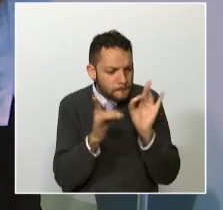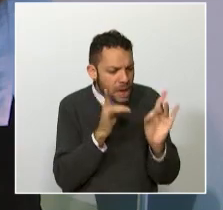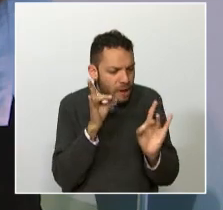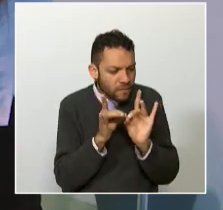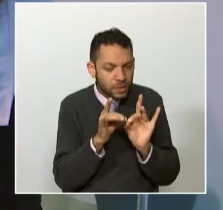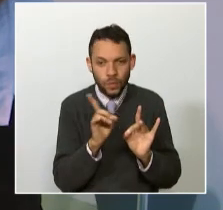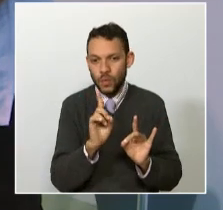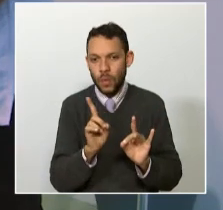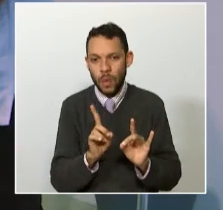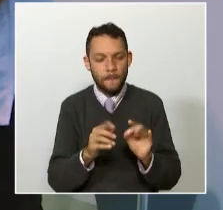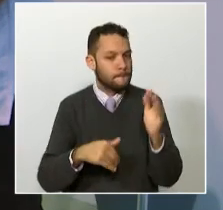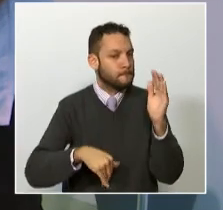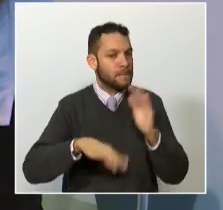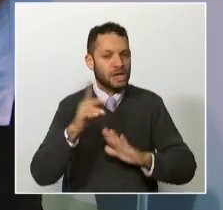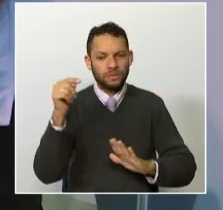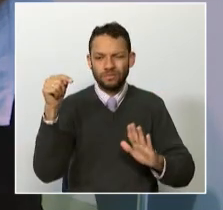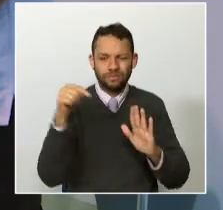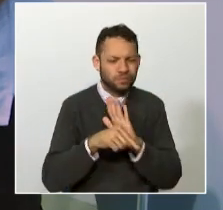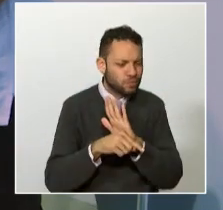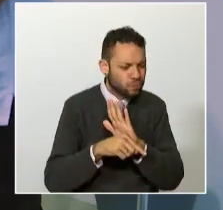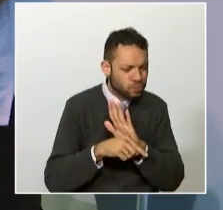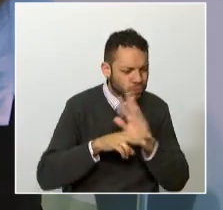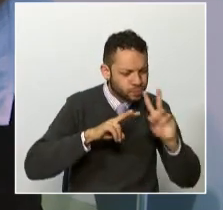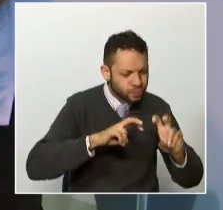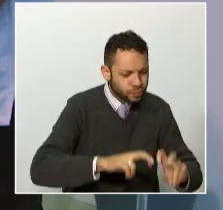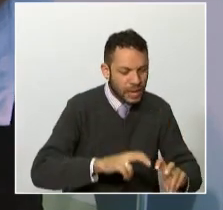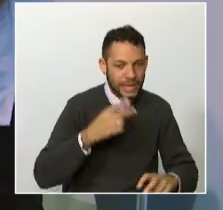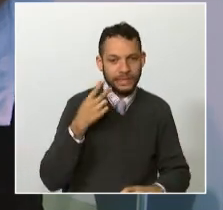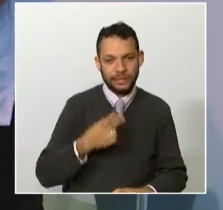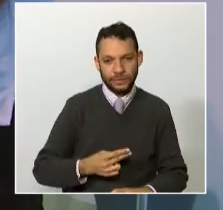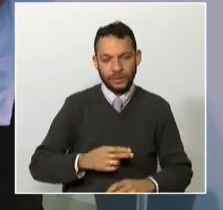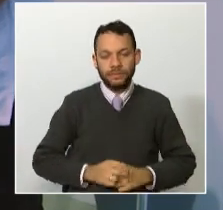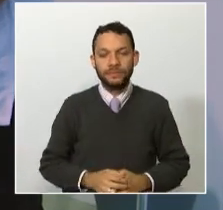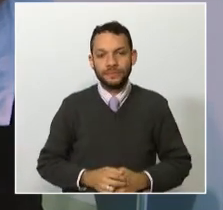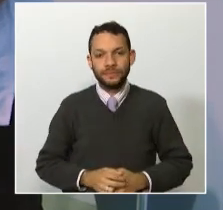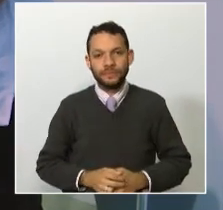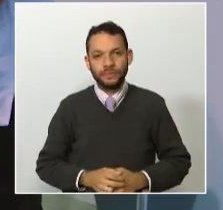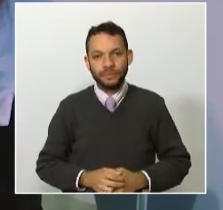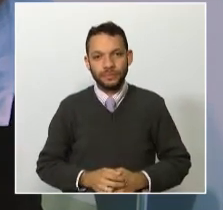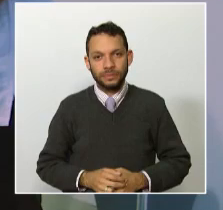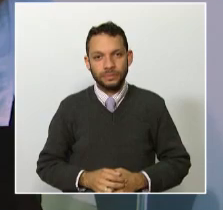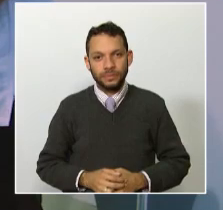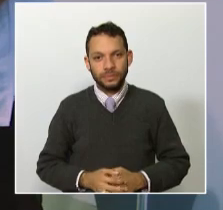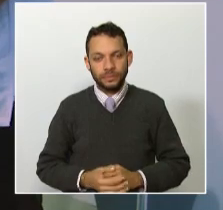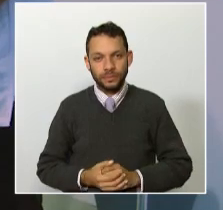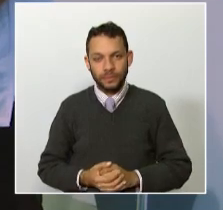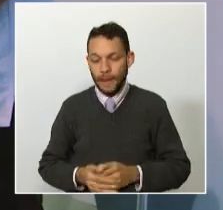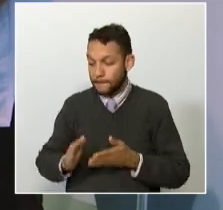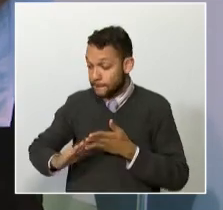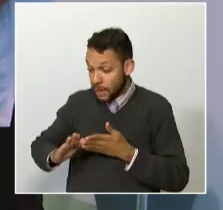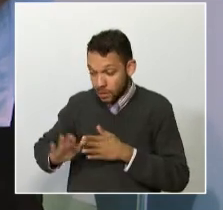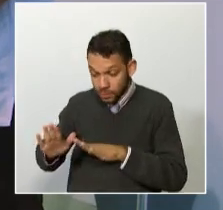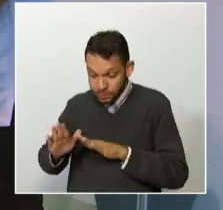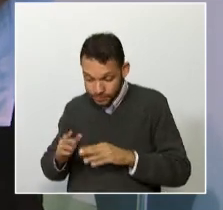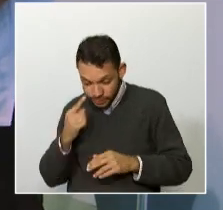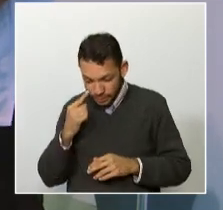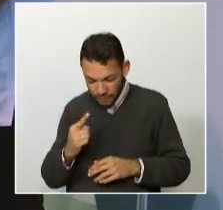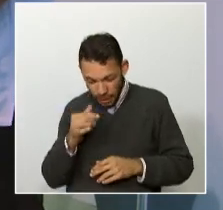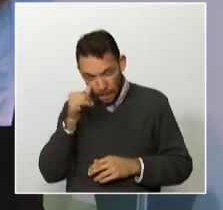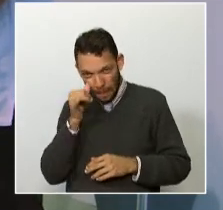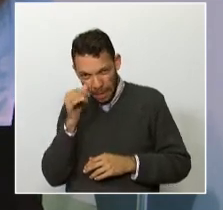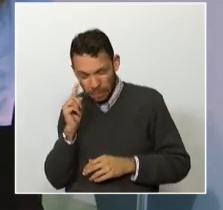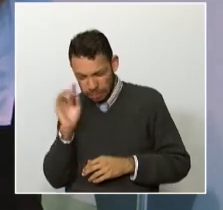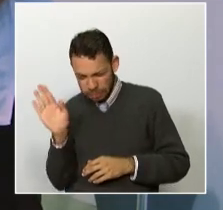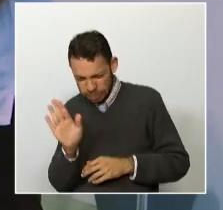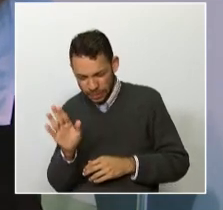sino que vamos a mirar más allá y toda esta historia. Entonces, permiso, el